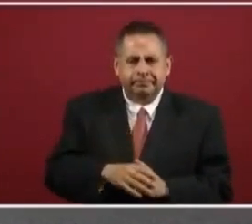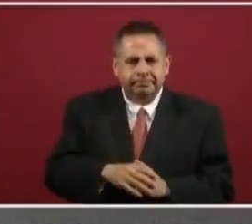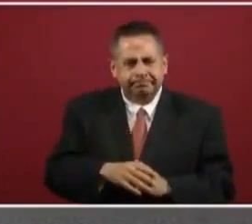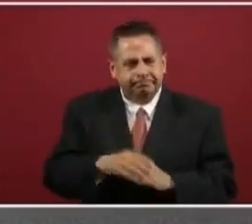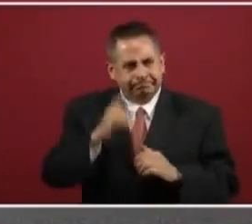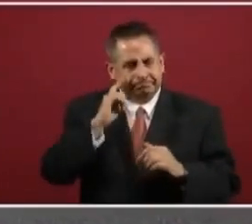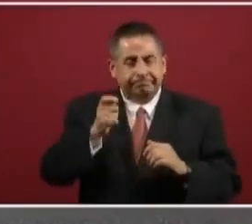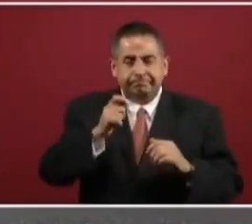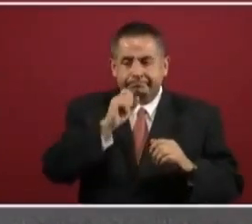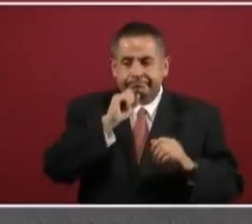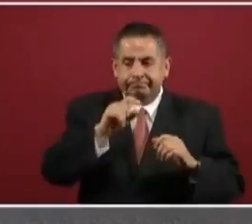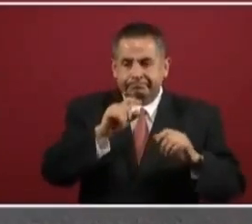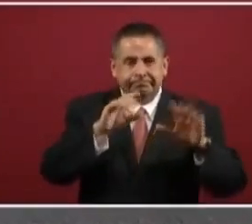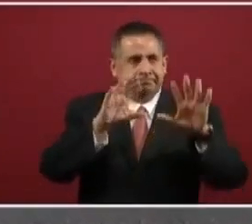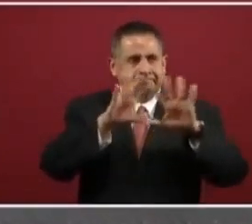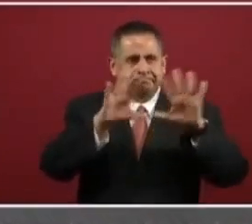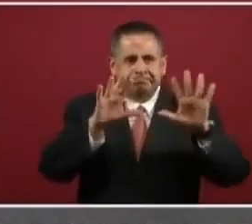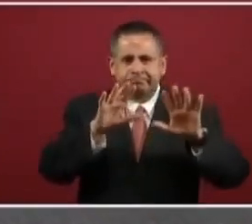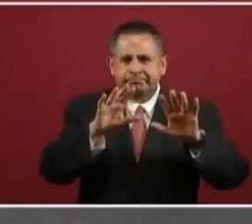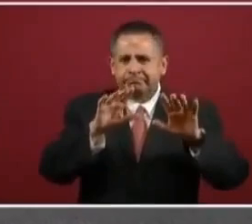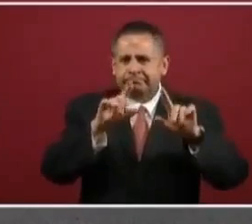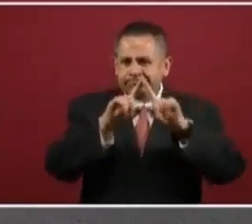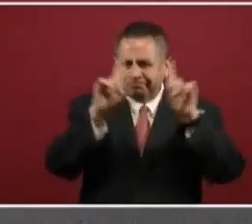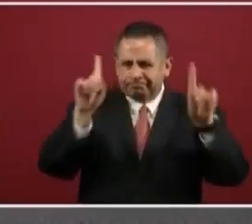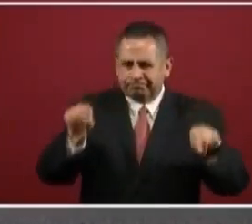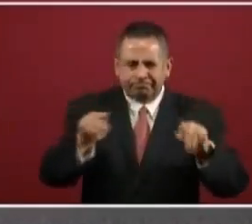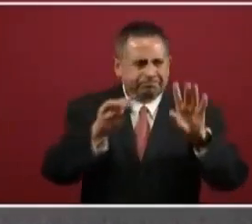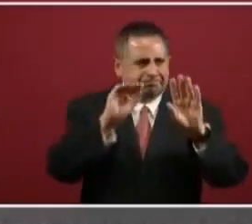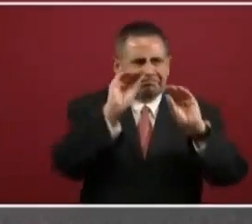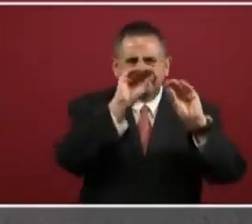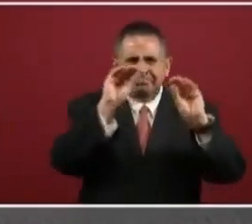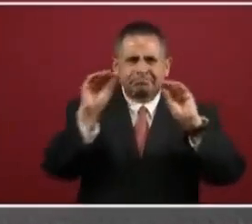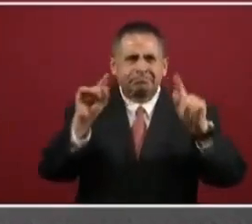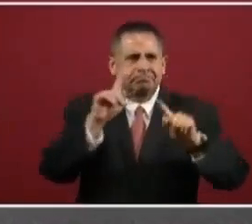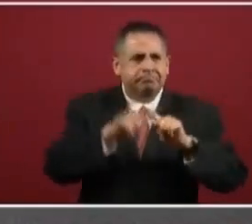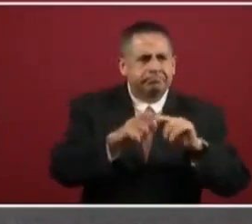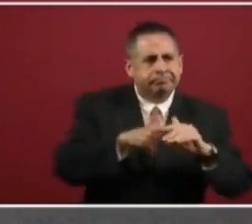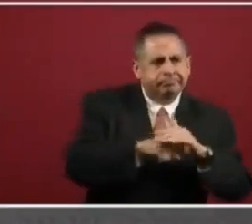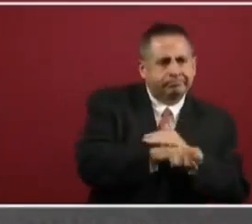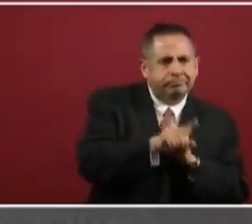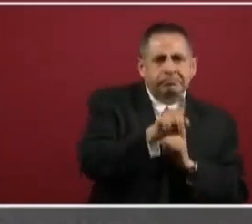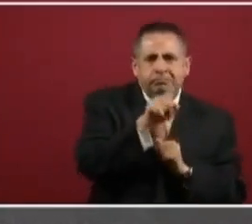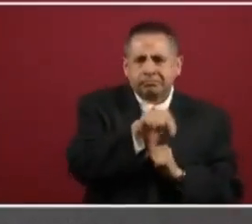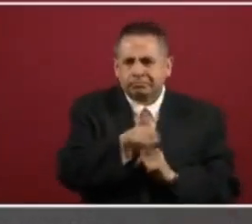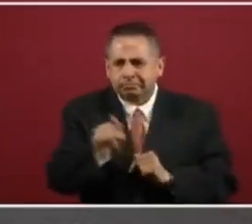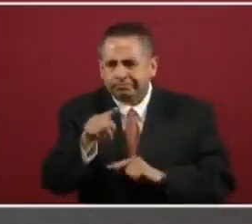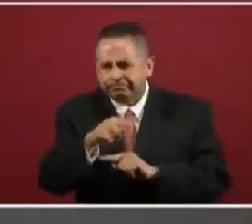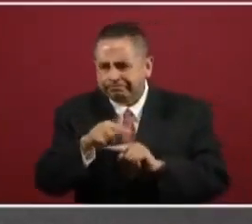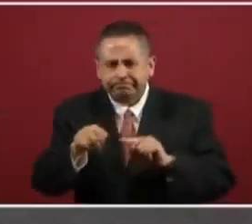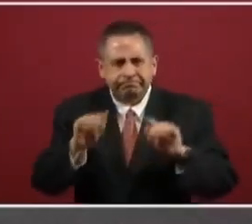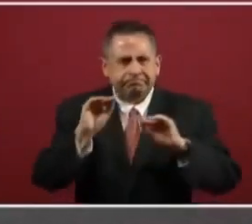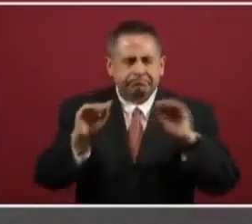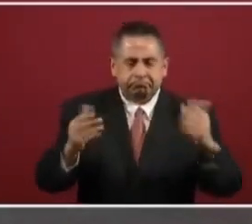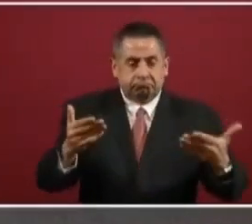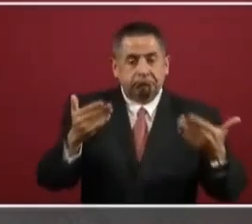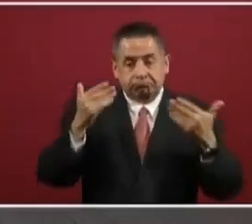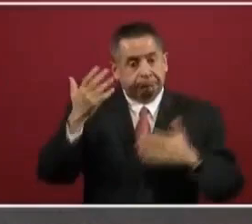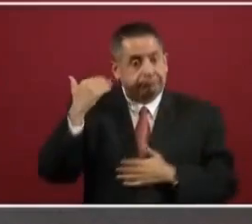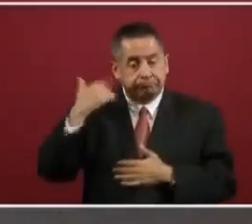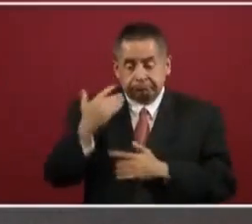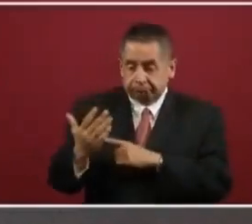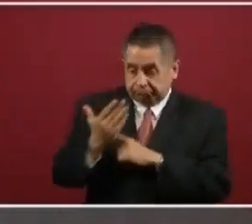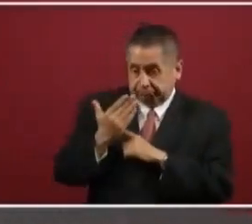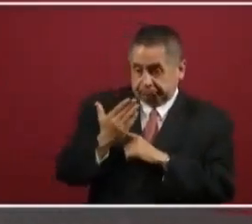sobre toda la red de lavado de dinero de la